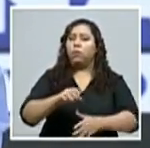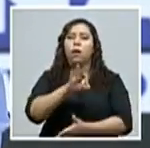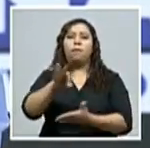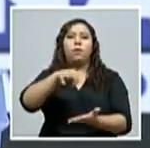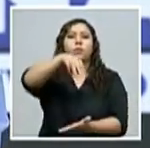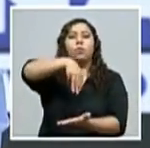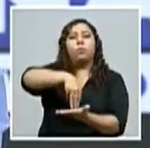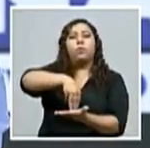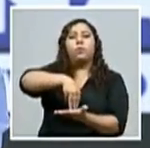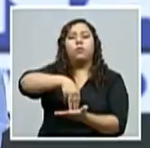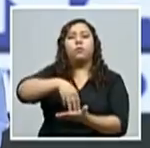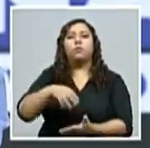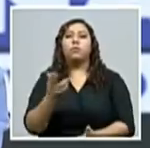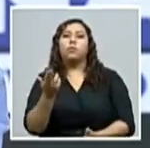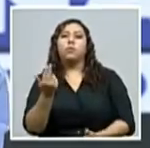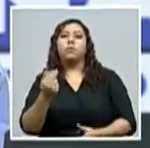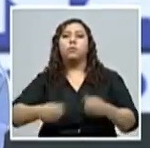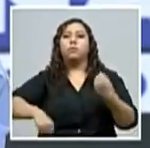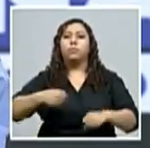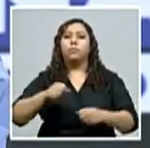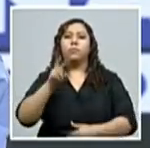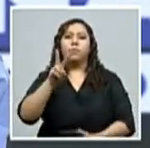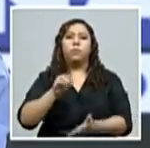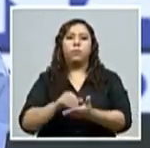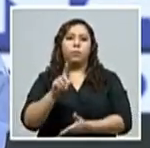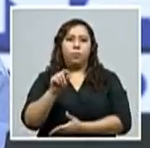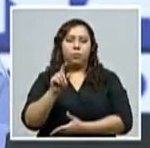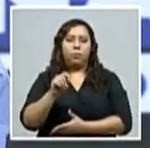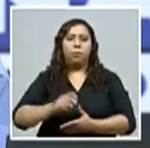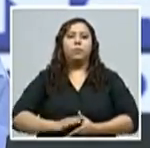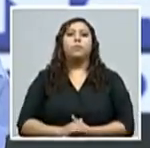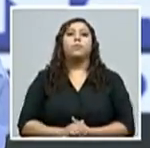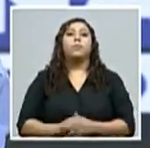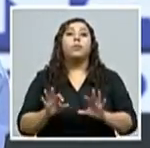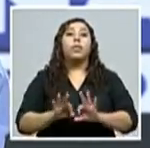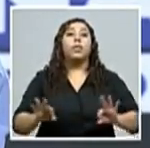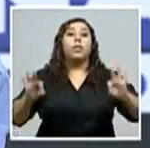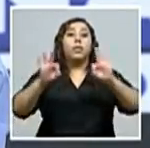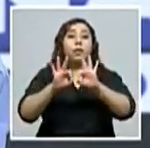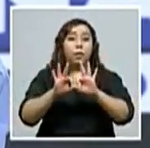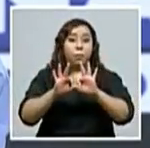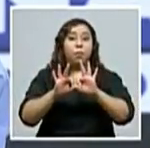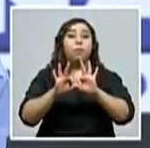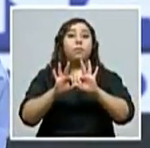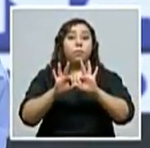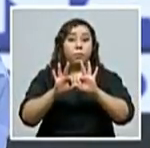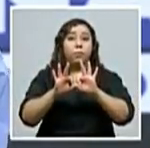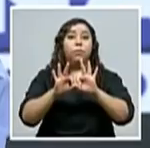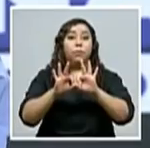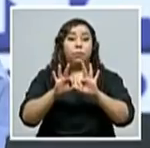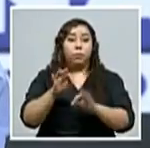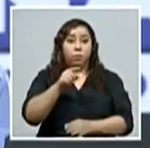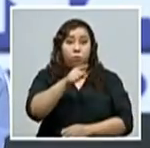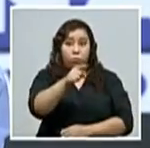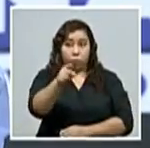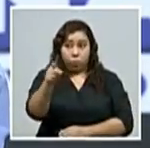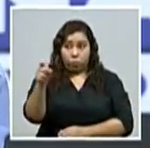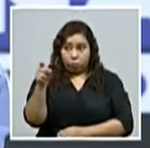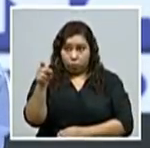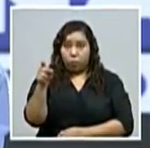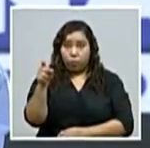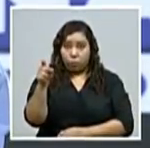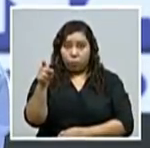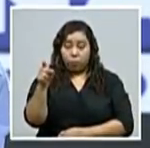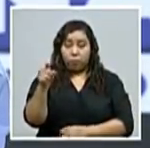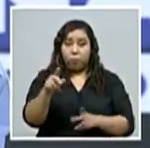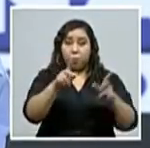Francisco Morazán, 13 de septiembre del 2020. Importante que todas las personas y los comercios